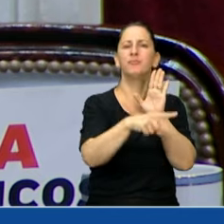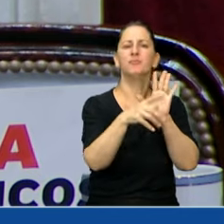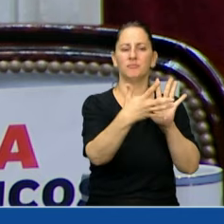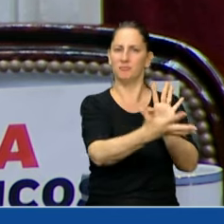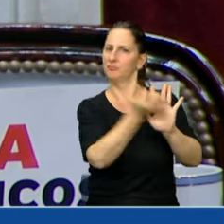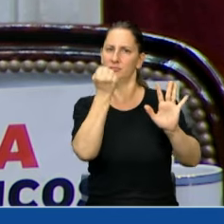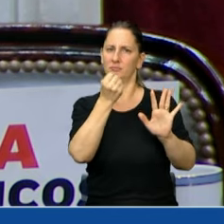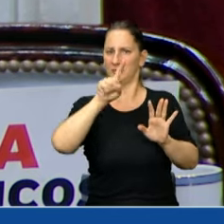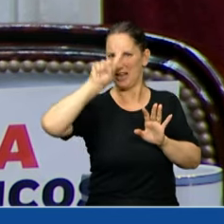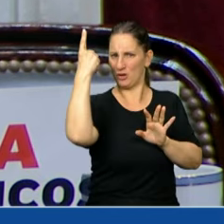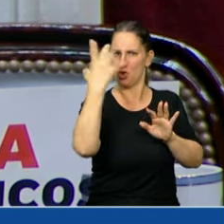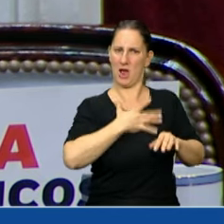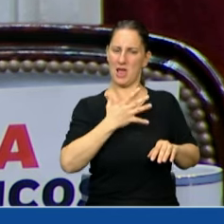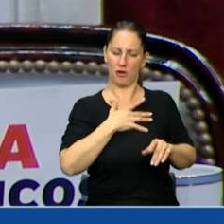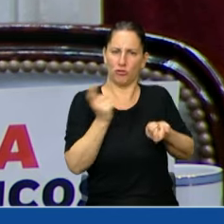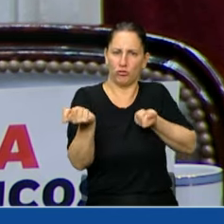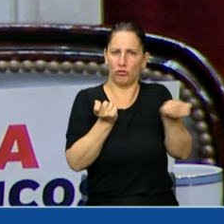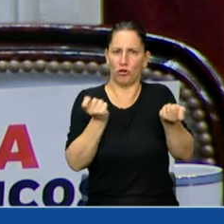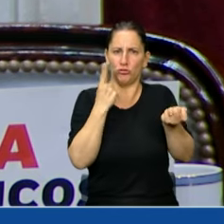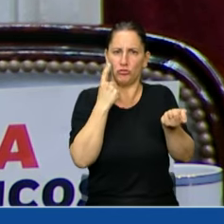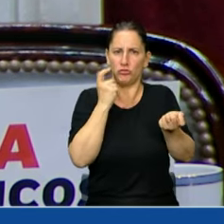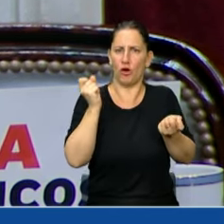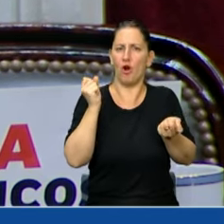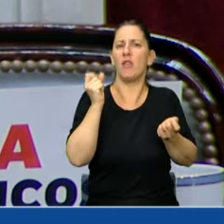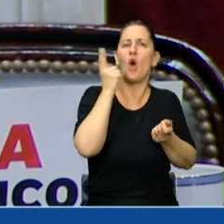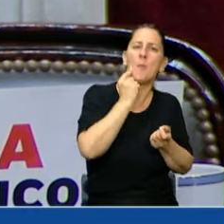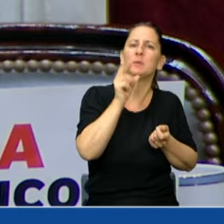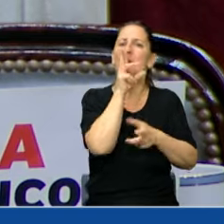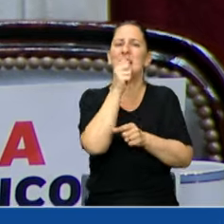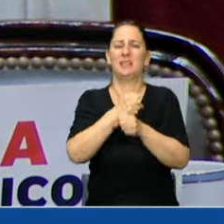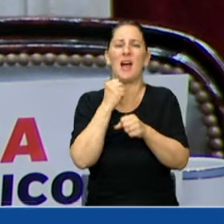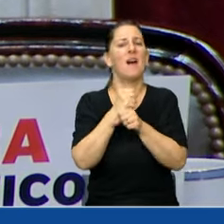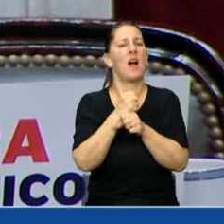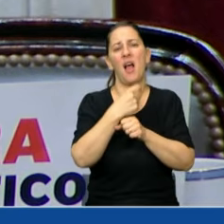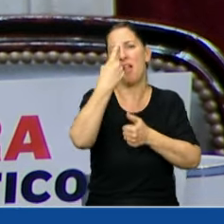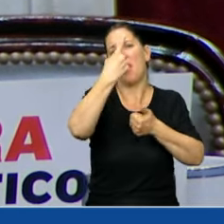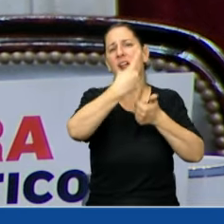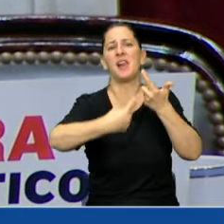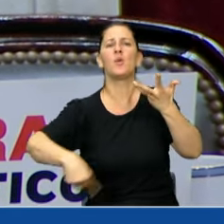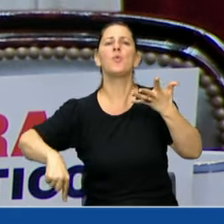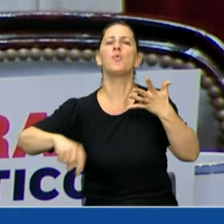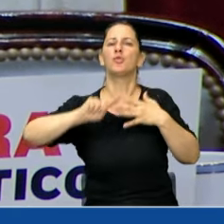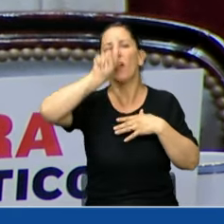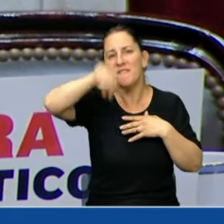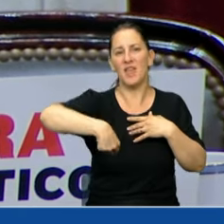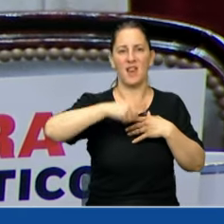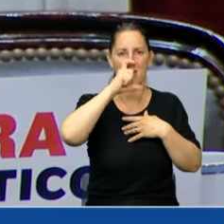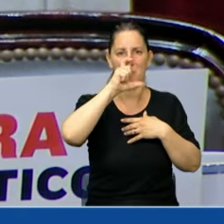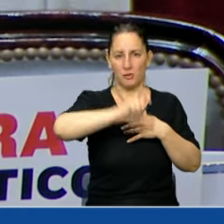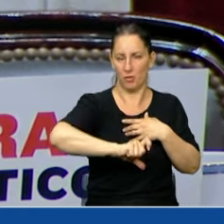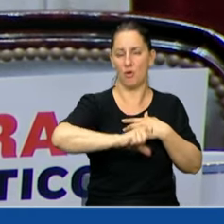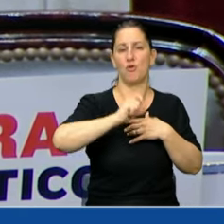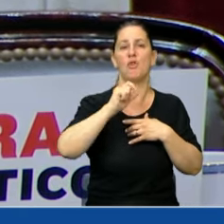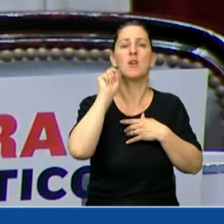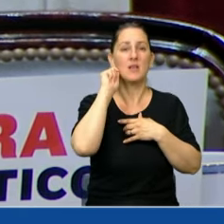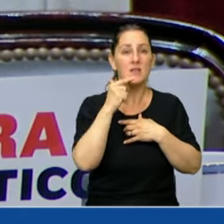sin pago y el control por parte de las y los trabajadores de todos los recursos hidrocarburíferos y es parte